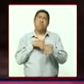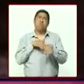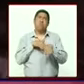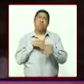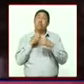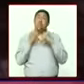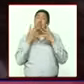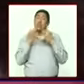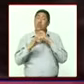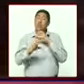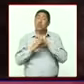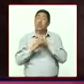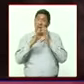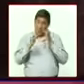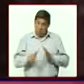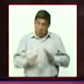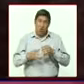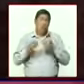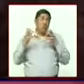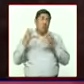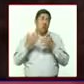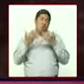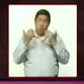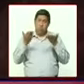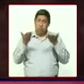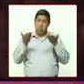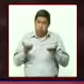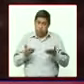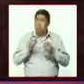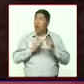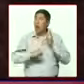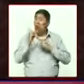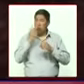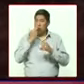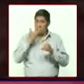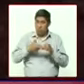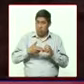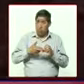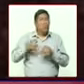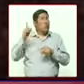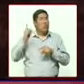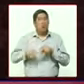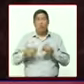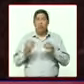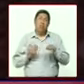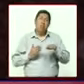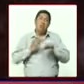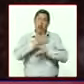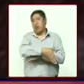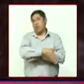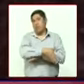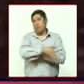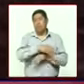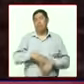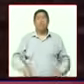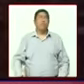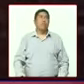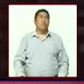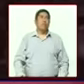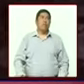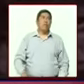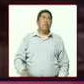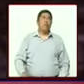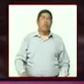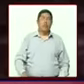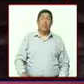de transporte pesado, muchos que están con carga, algunos con combustible, que no están pudiendo pasar precisamente este punto de bloqueo.